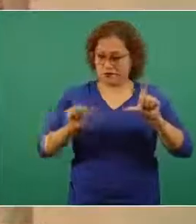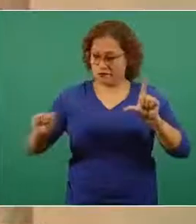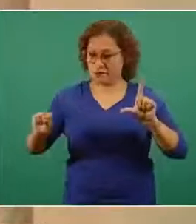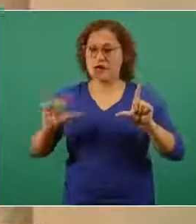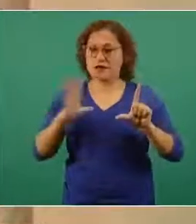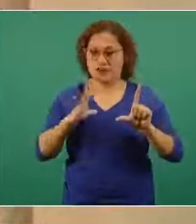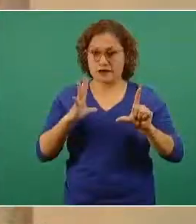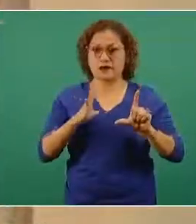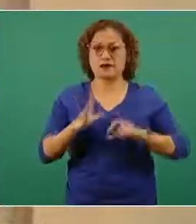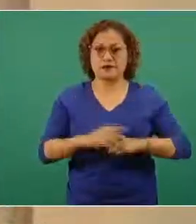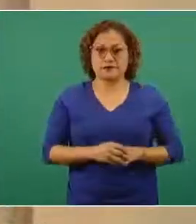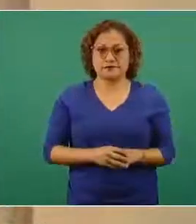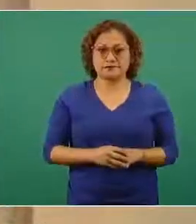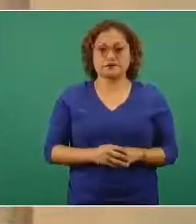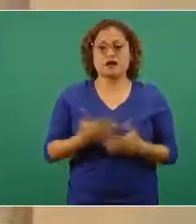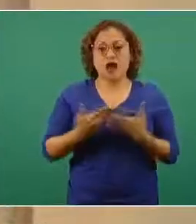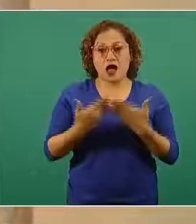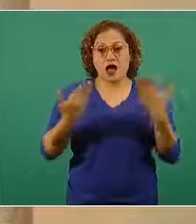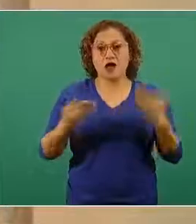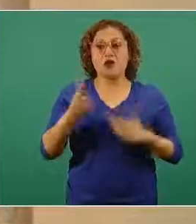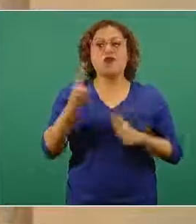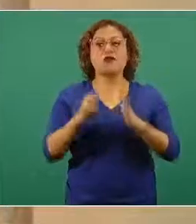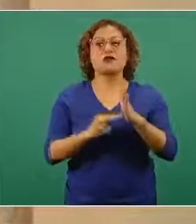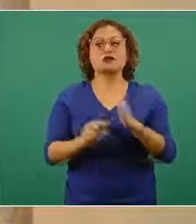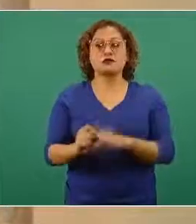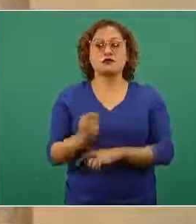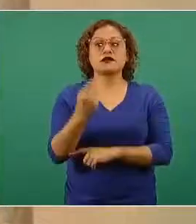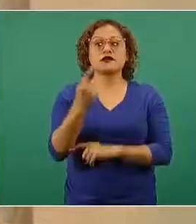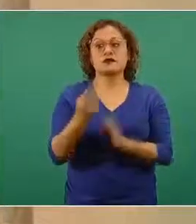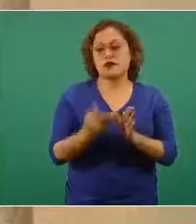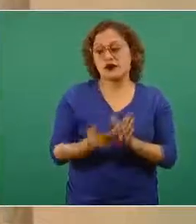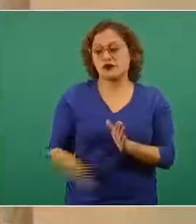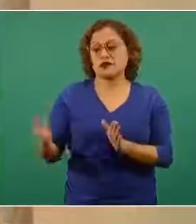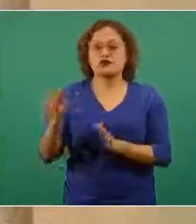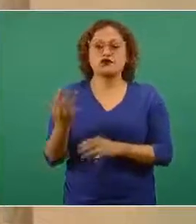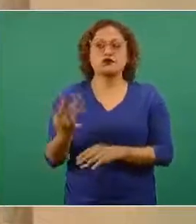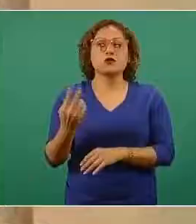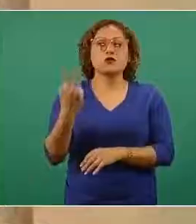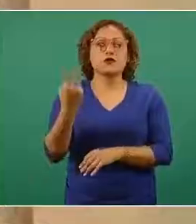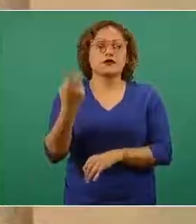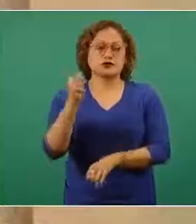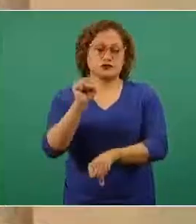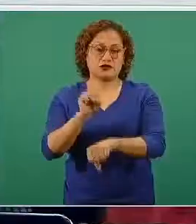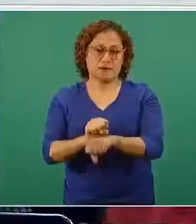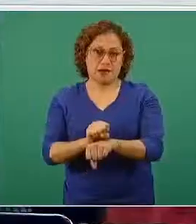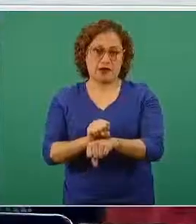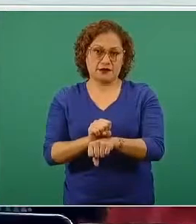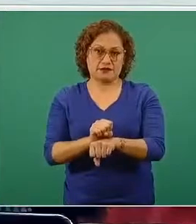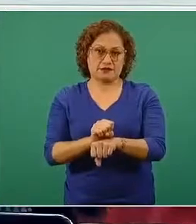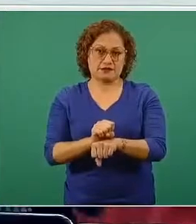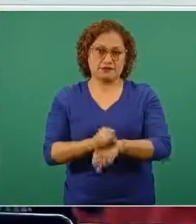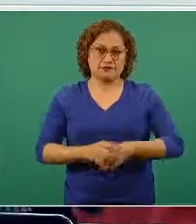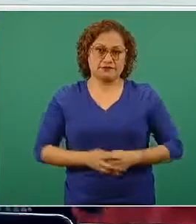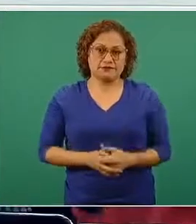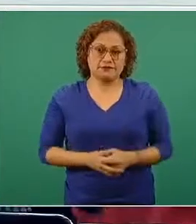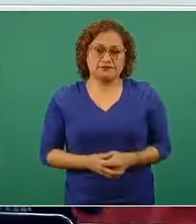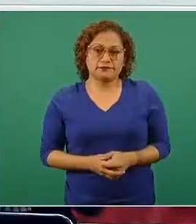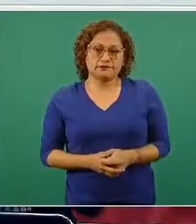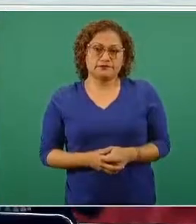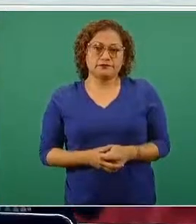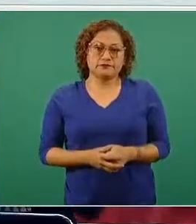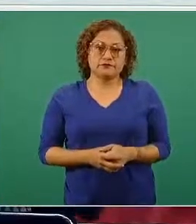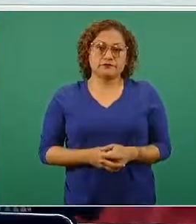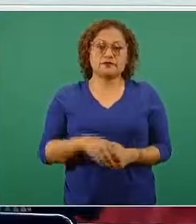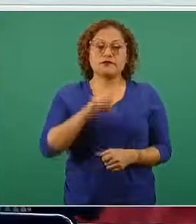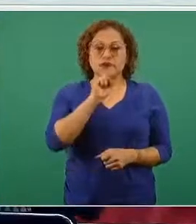y este año 2021 tendrá 52 semanas epidemiológicas. Podemos observar